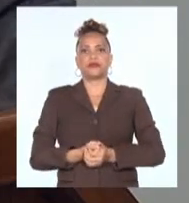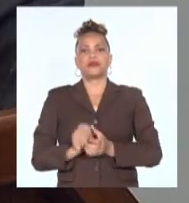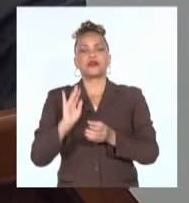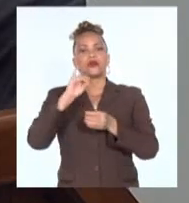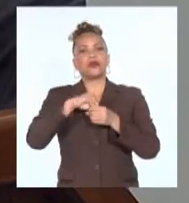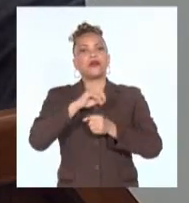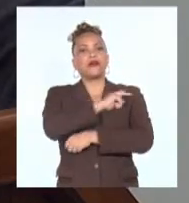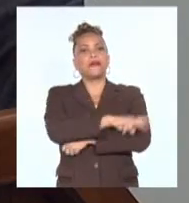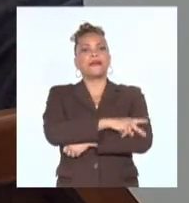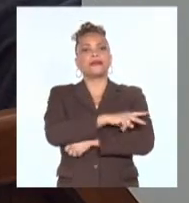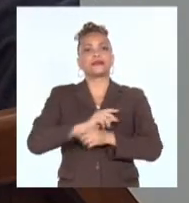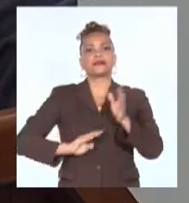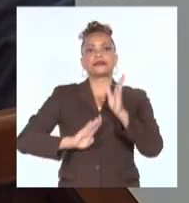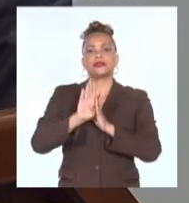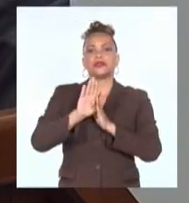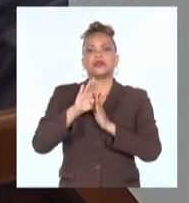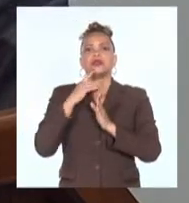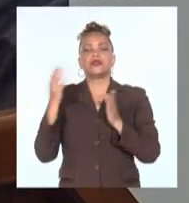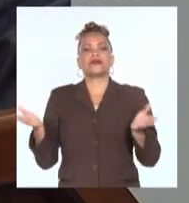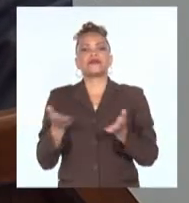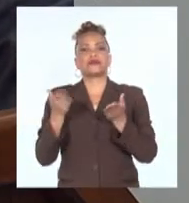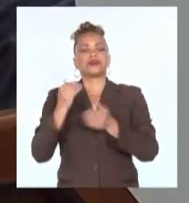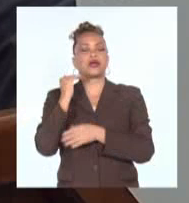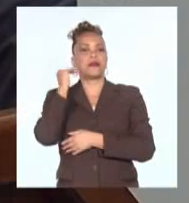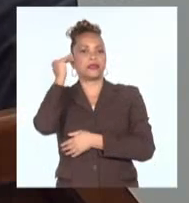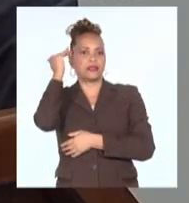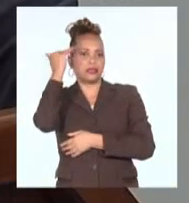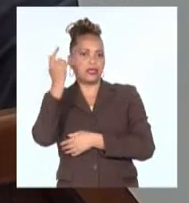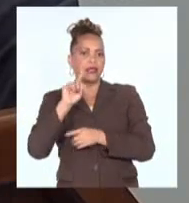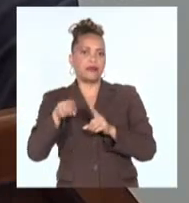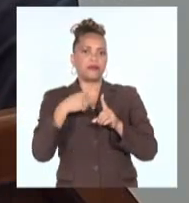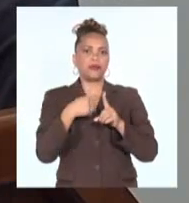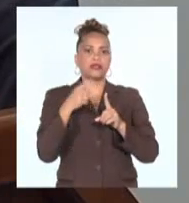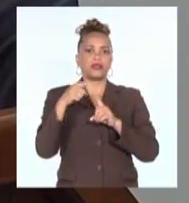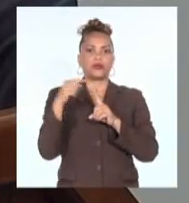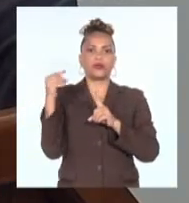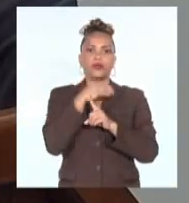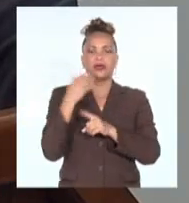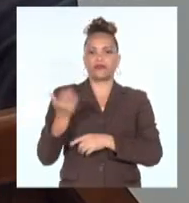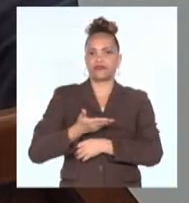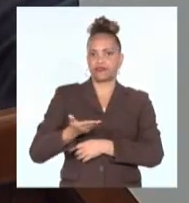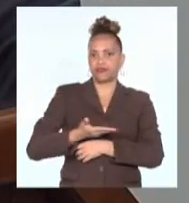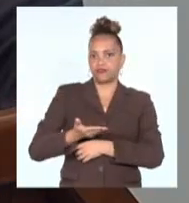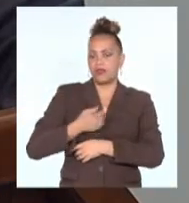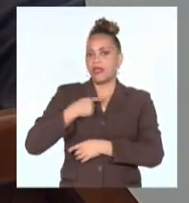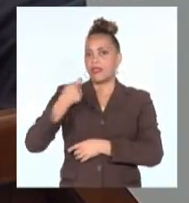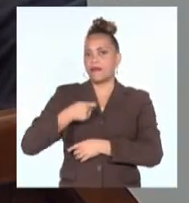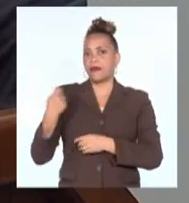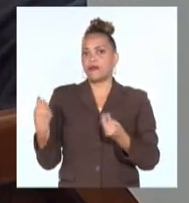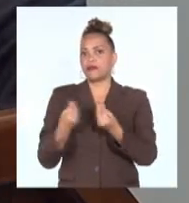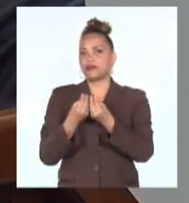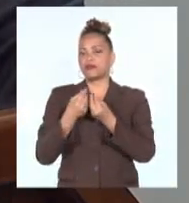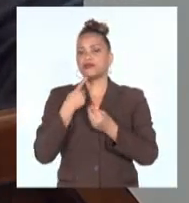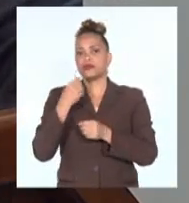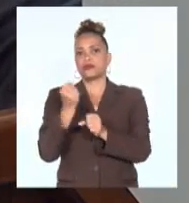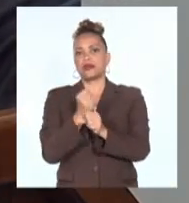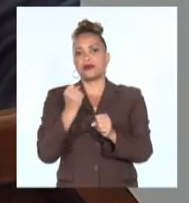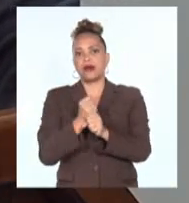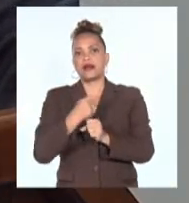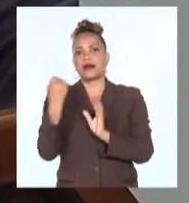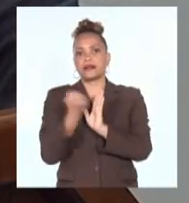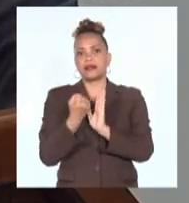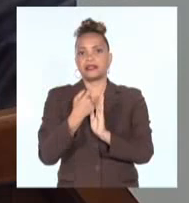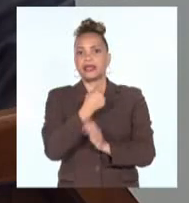desarrollo, en la construcción de capacidades y la adopción de tecnologías avanzadas. Debemos trabajar juntos para garantizar que todas las